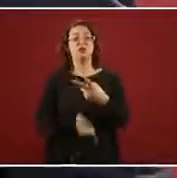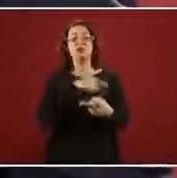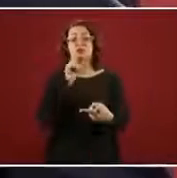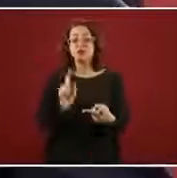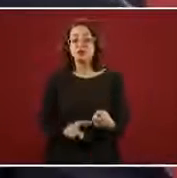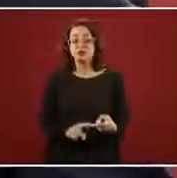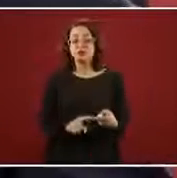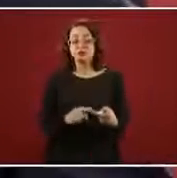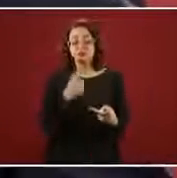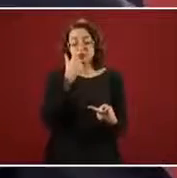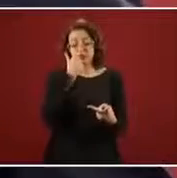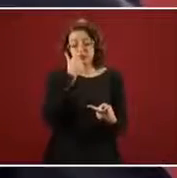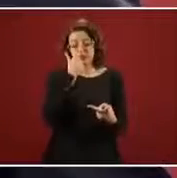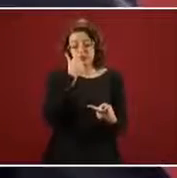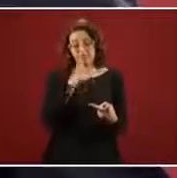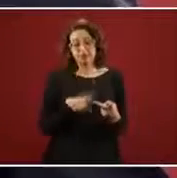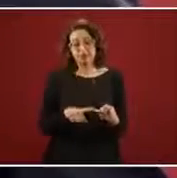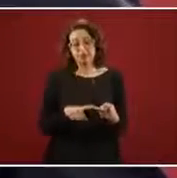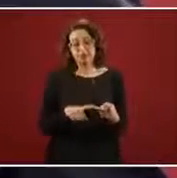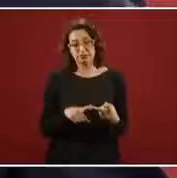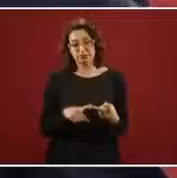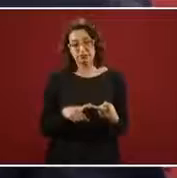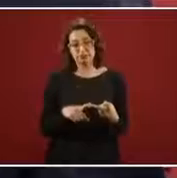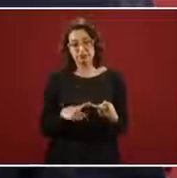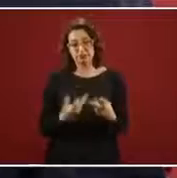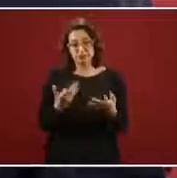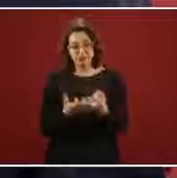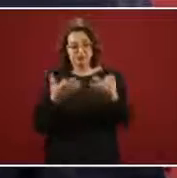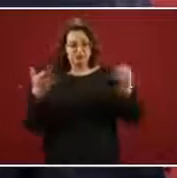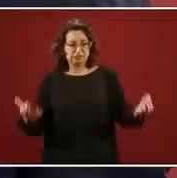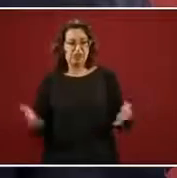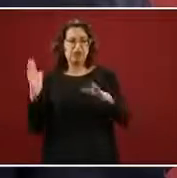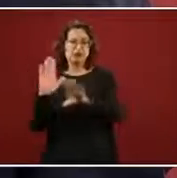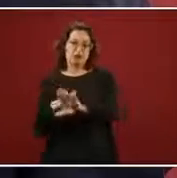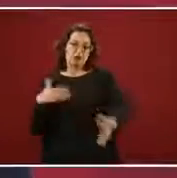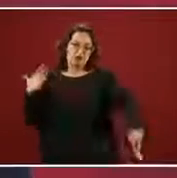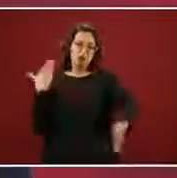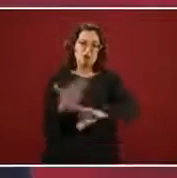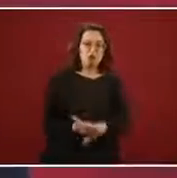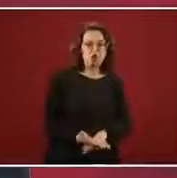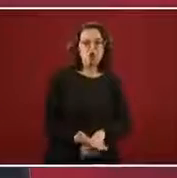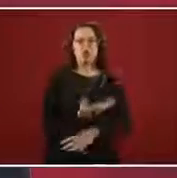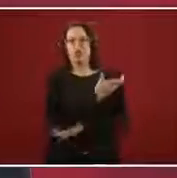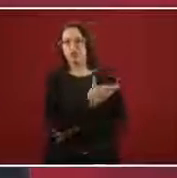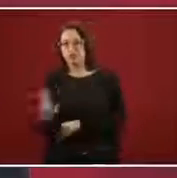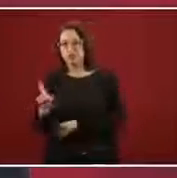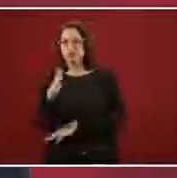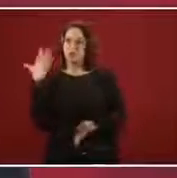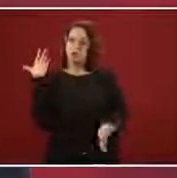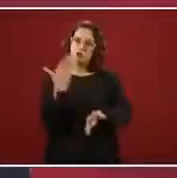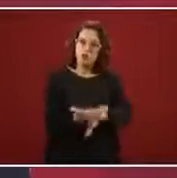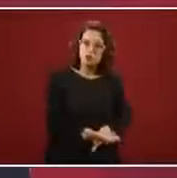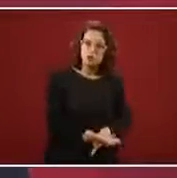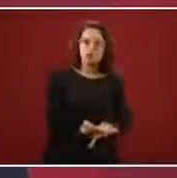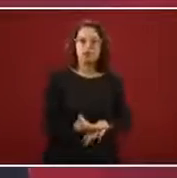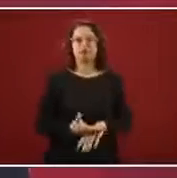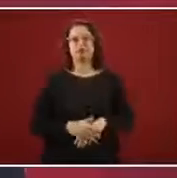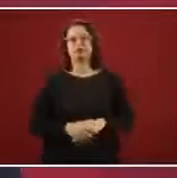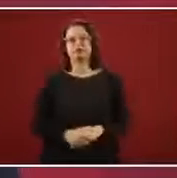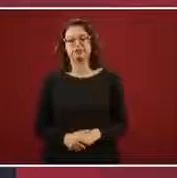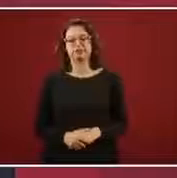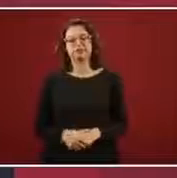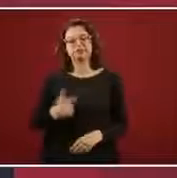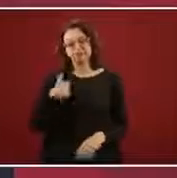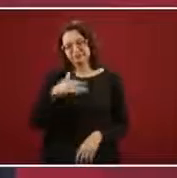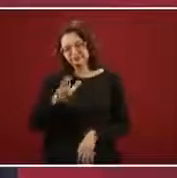se va a afectar las tierras de los campesinos. Yo les